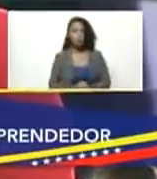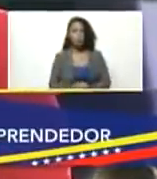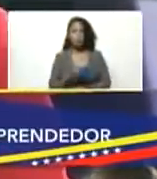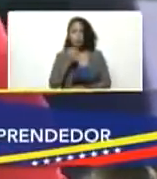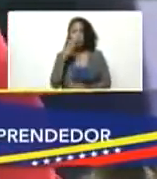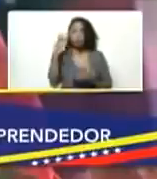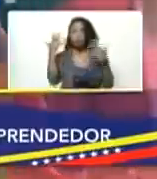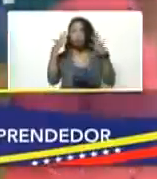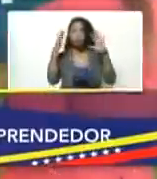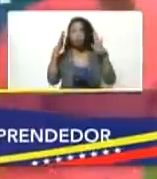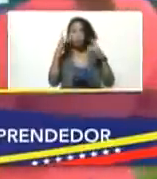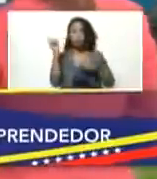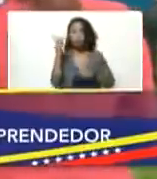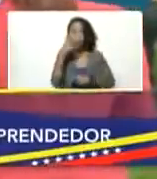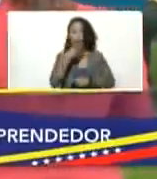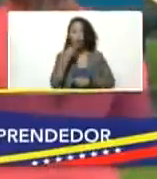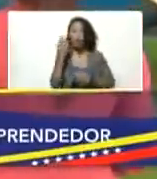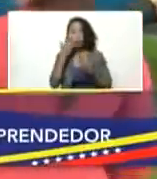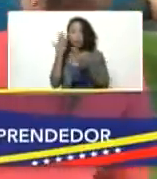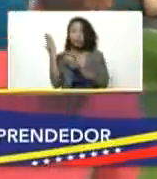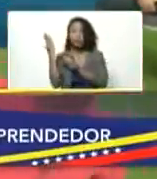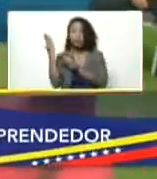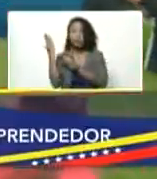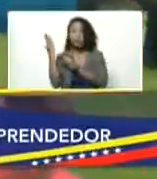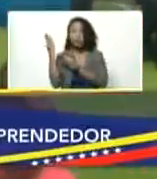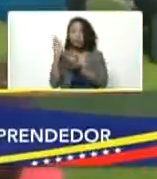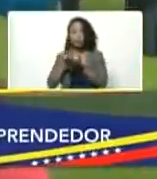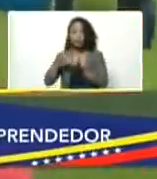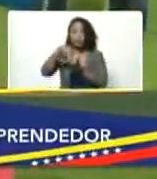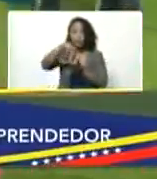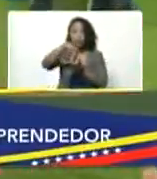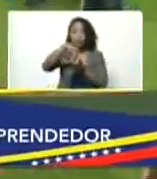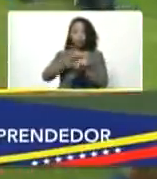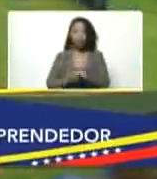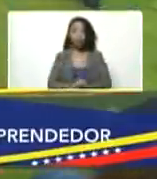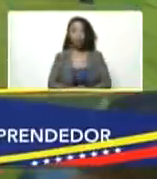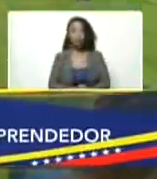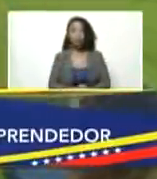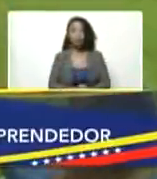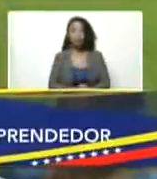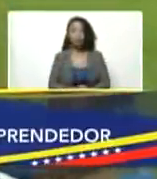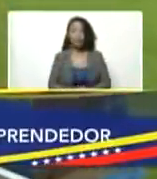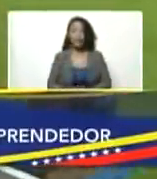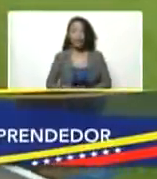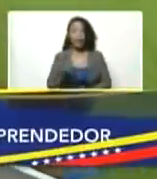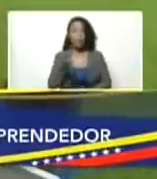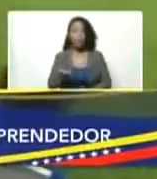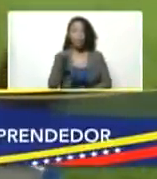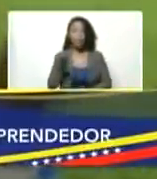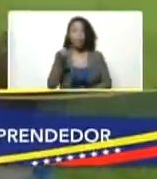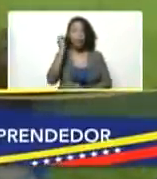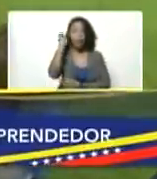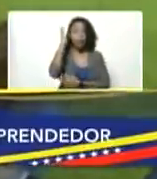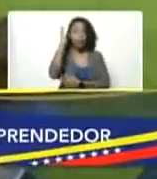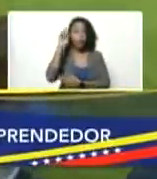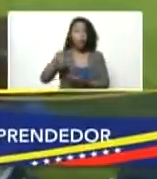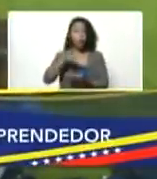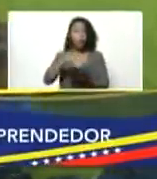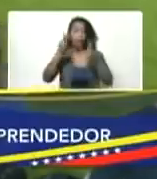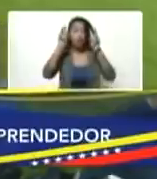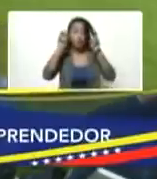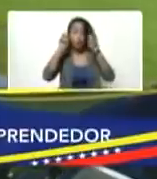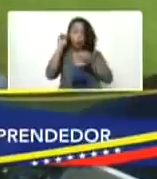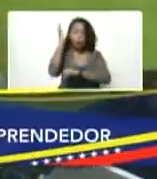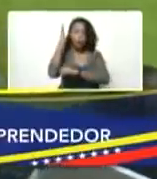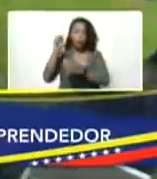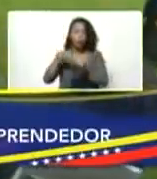un aplauso a esta juventud que se levanta. Lo más importante de la Asamblea Nacional, la nueva Asamblea